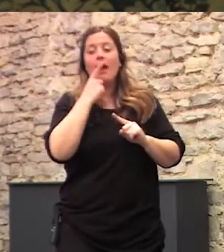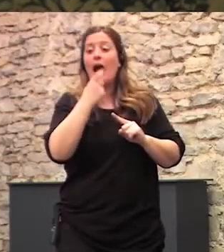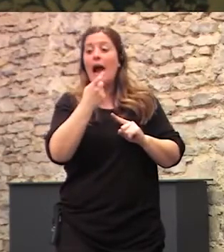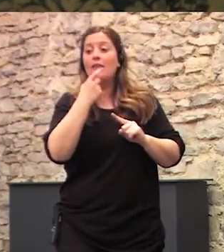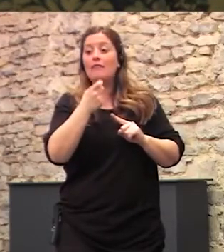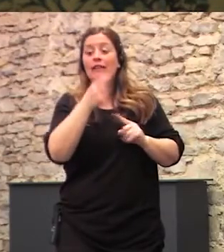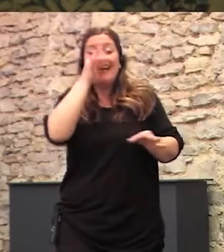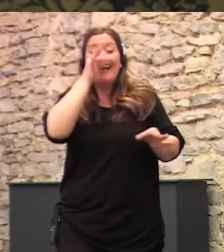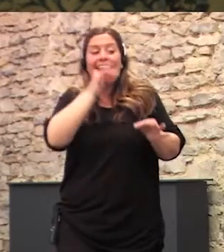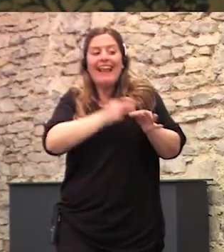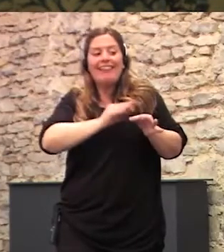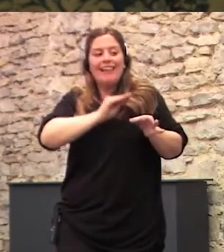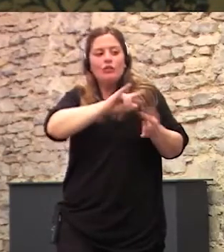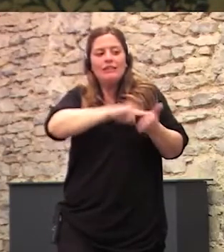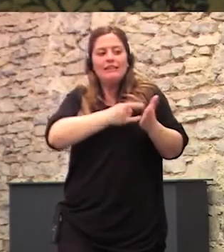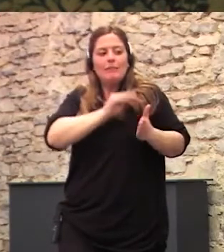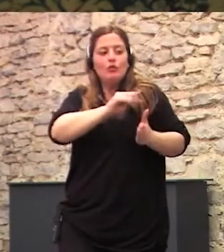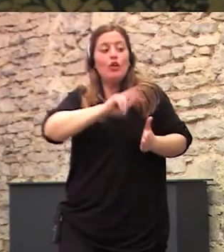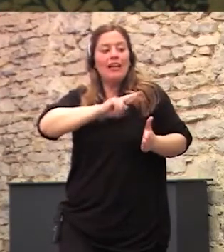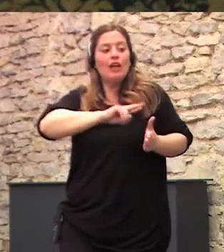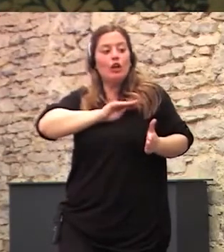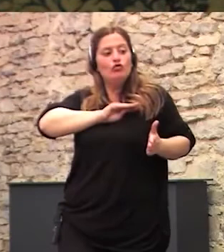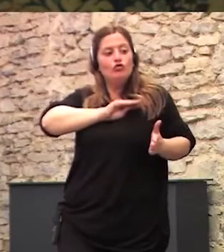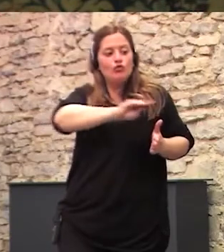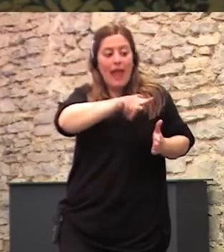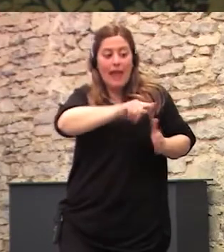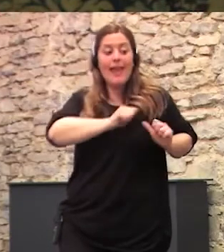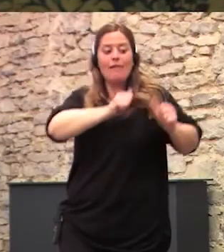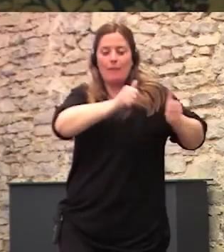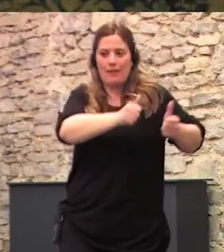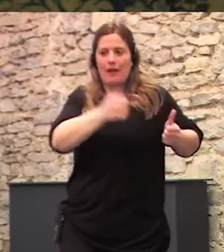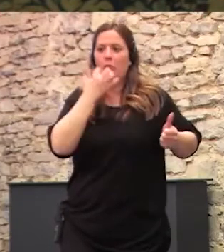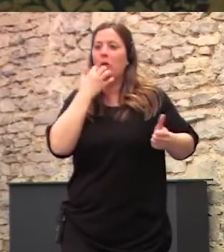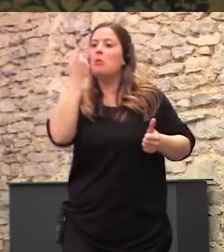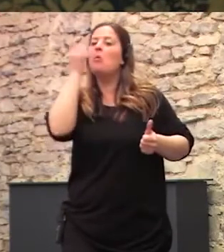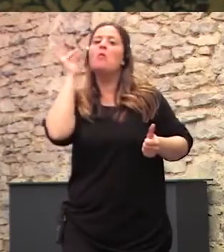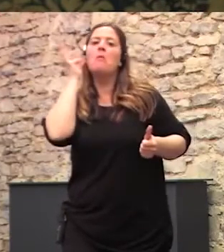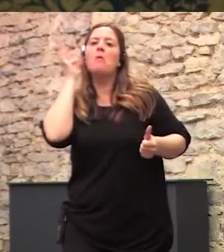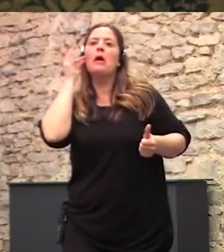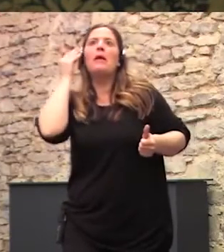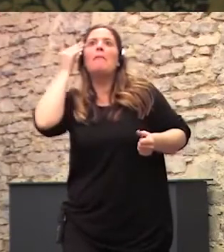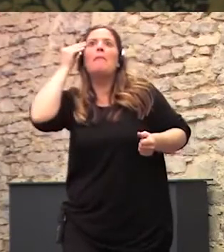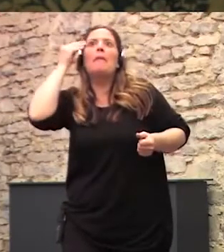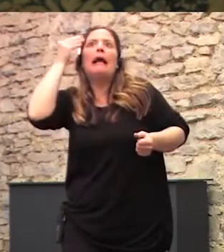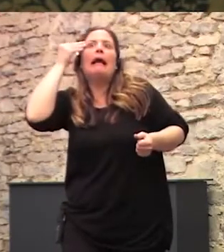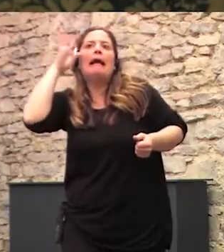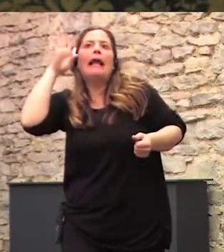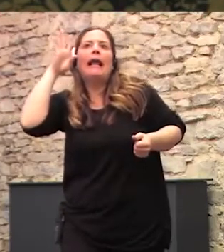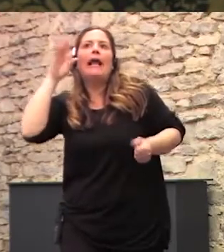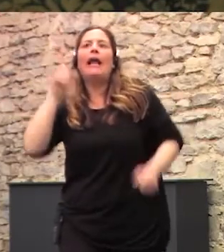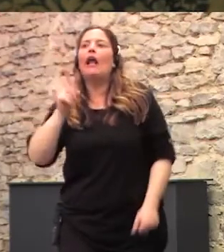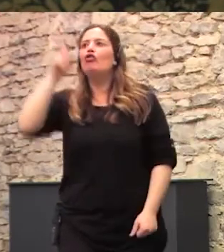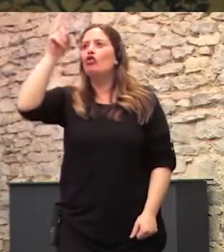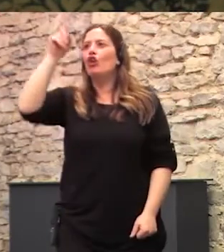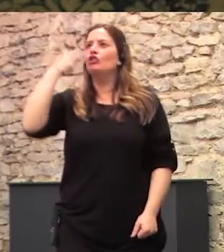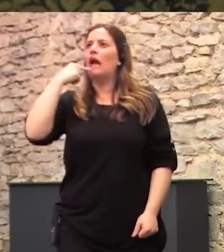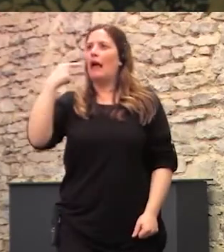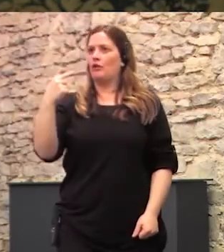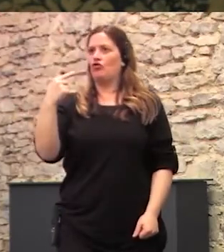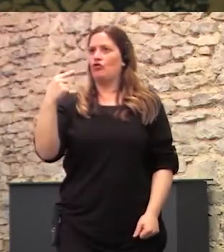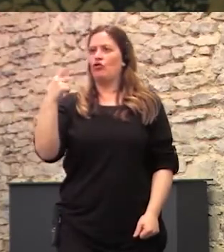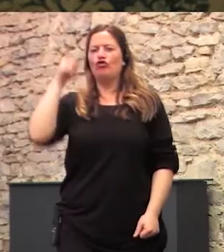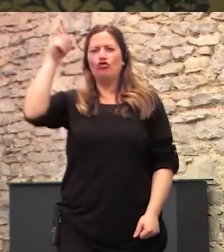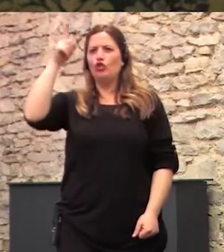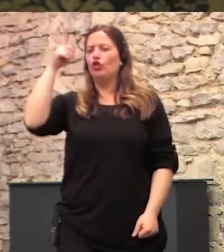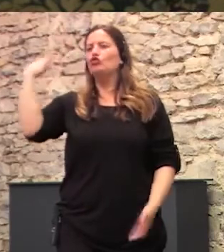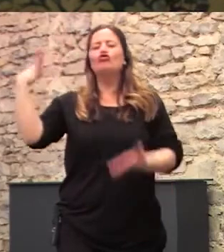propio sistema de creencia. Si una mujer cree, por ejemplo, que Dios ha dicho, que es Dios el Todopoderoso en